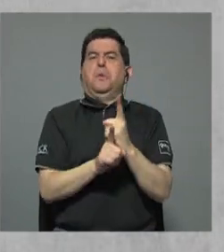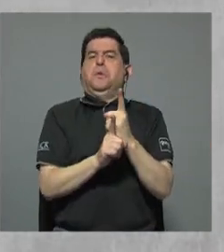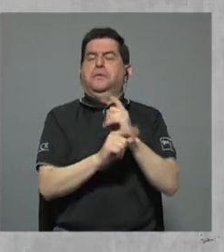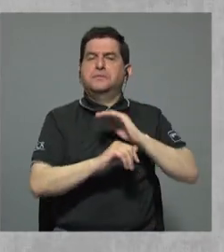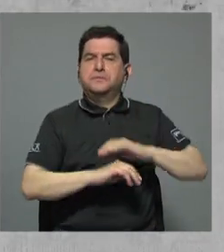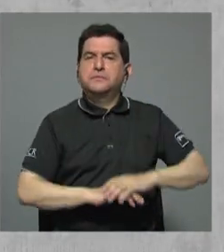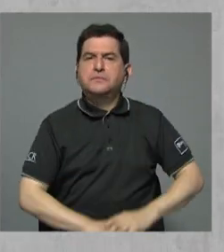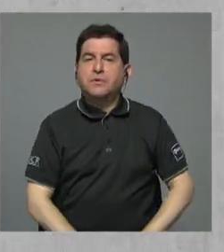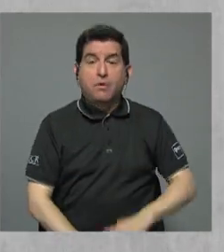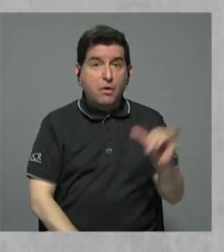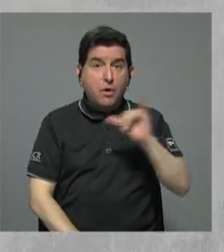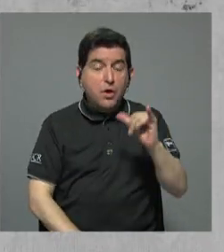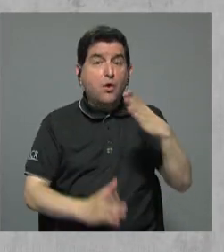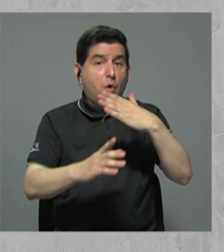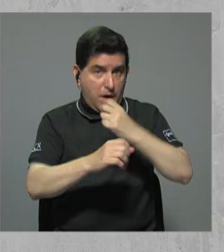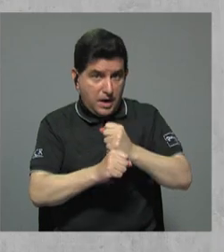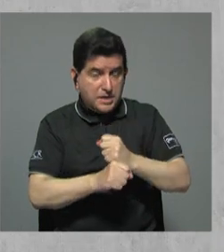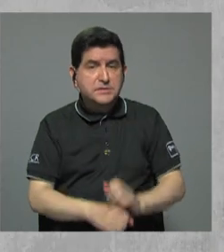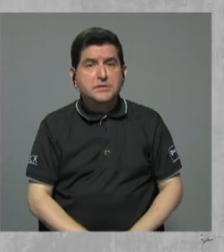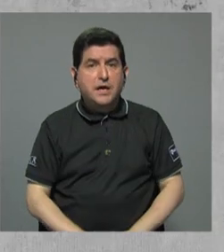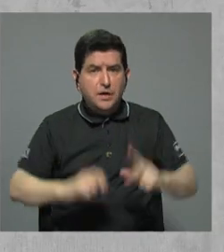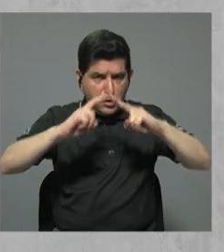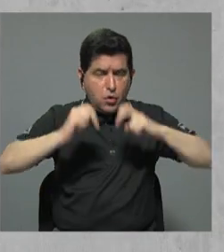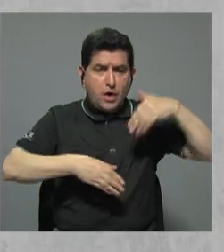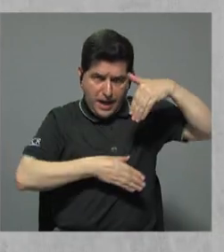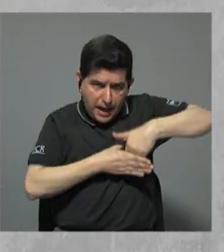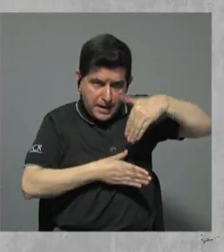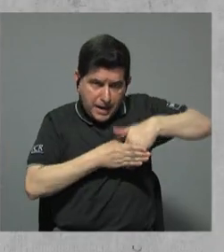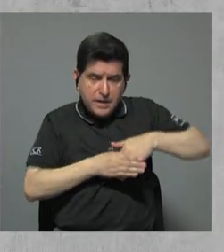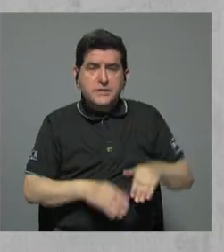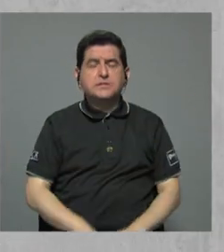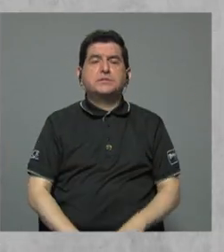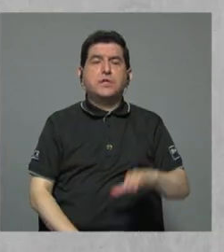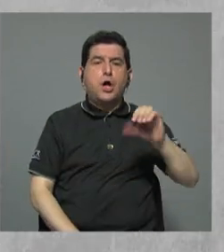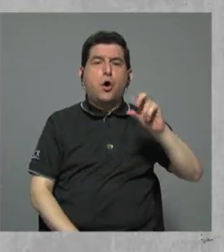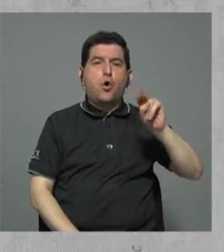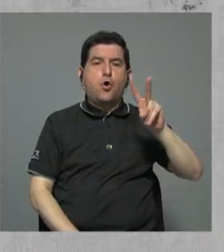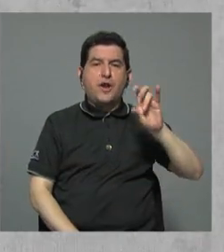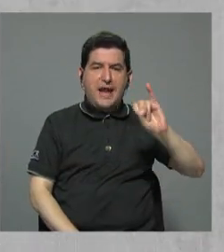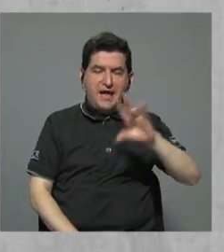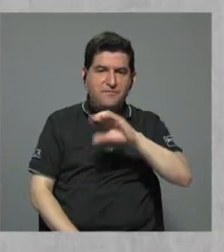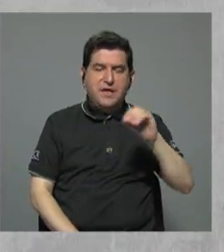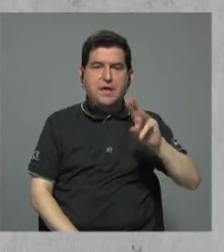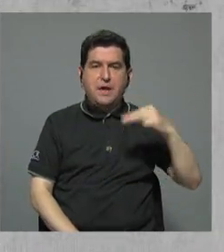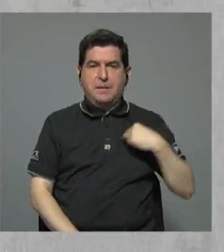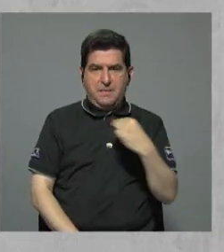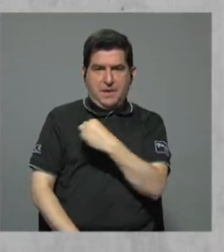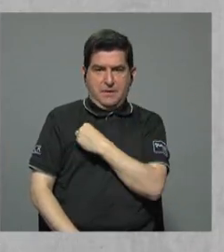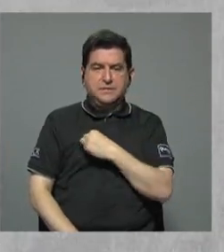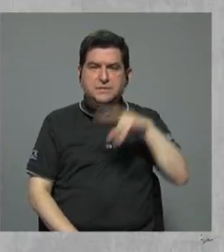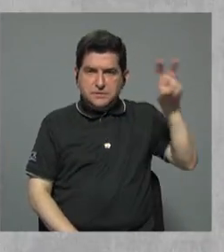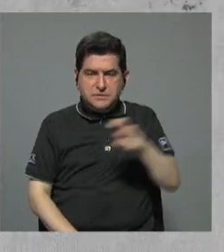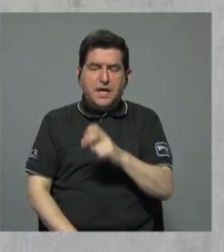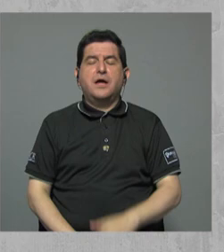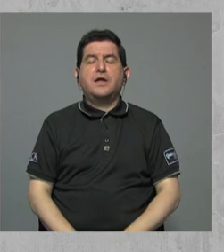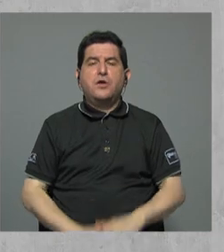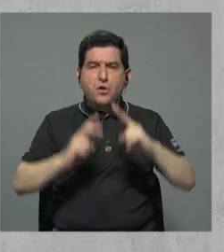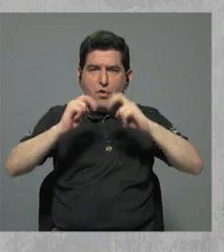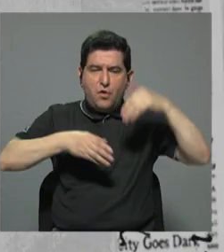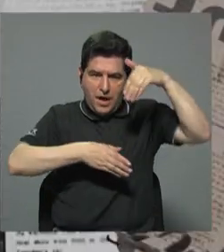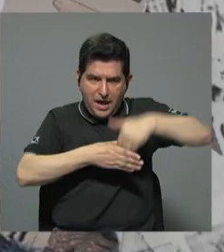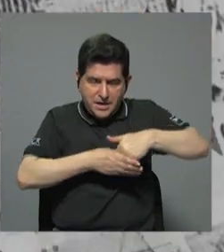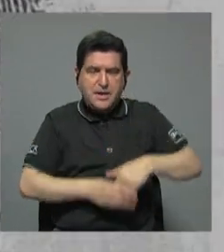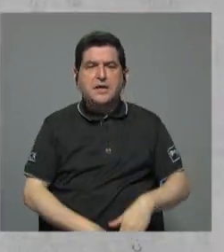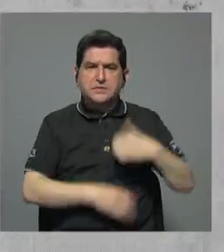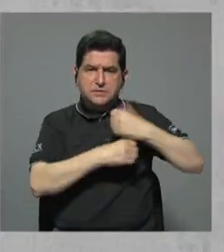al igual que lo hicimos con los auditores de el conavi y el mop pues los auditores de las municipalidades sobre todo las allanadas